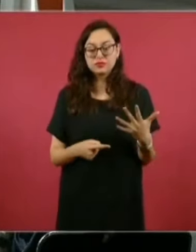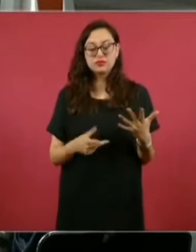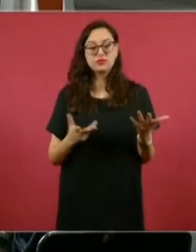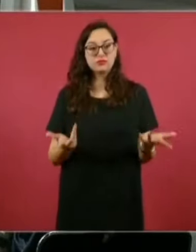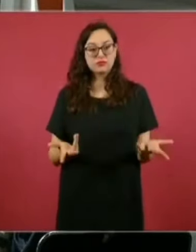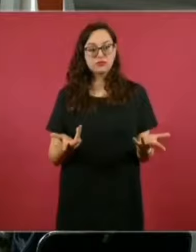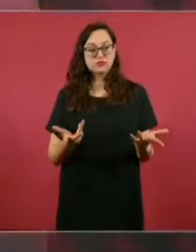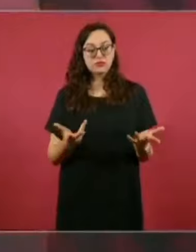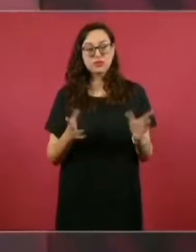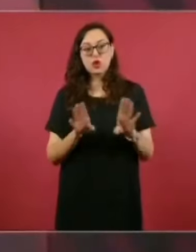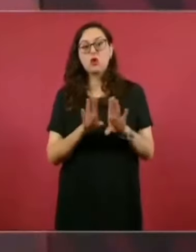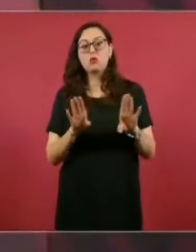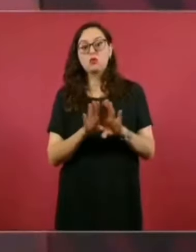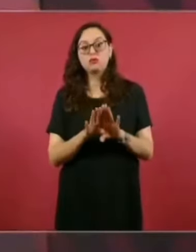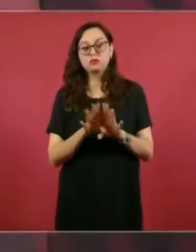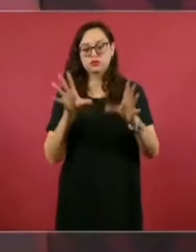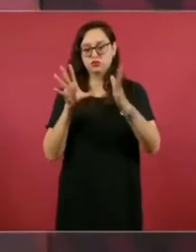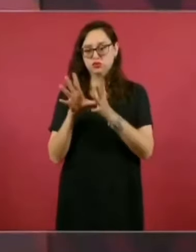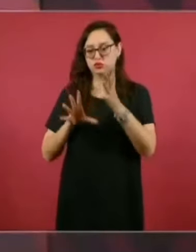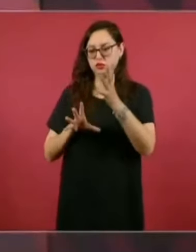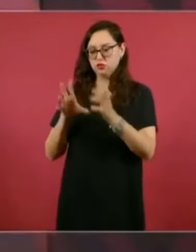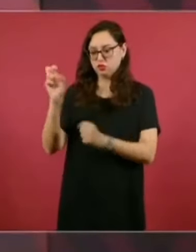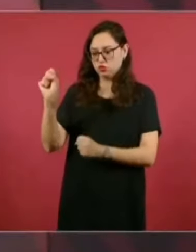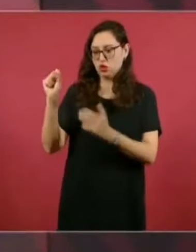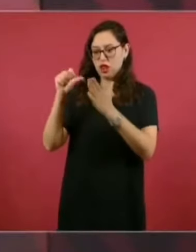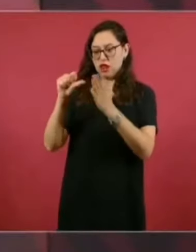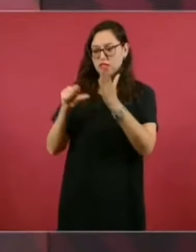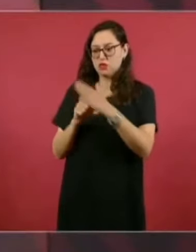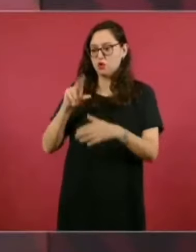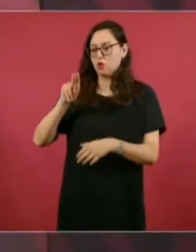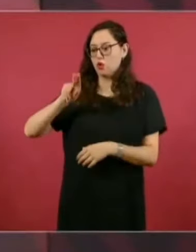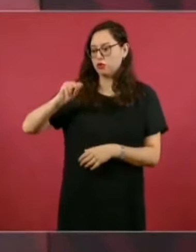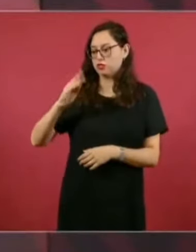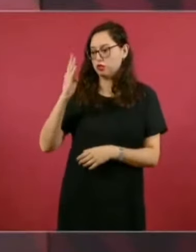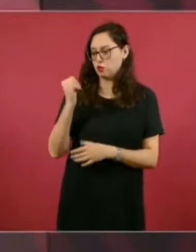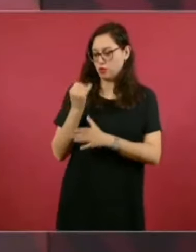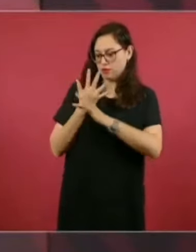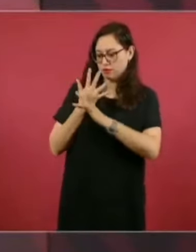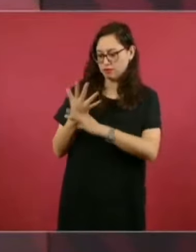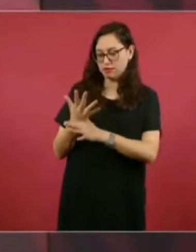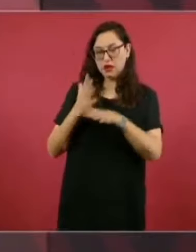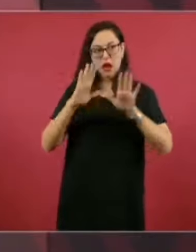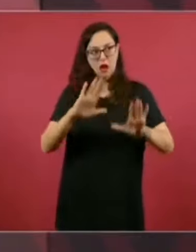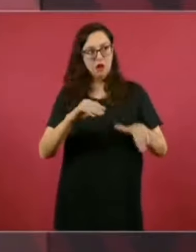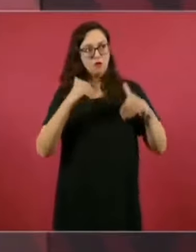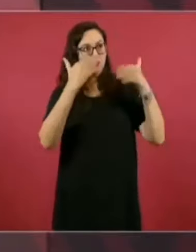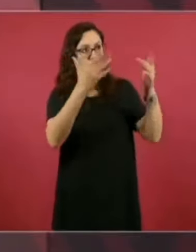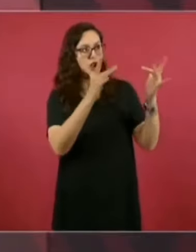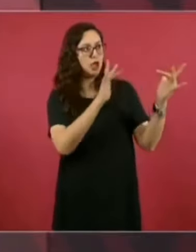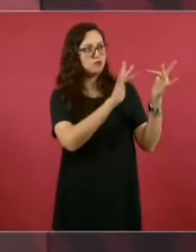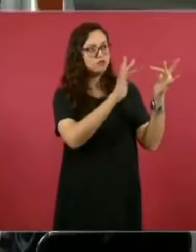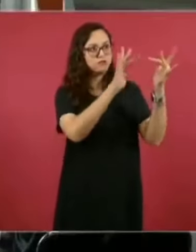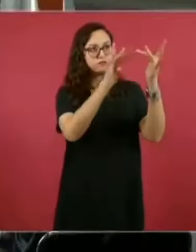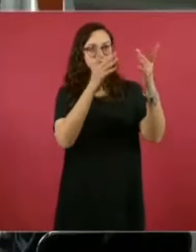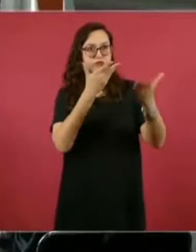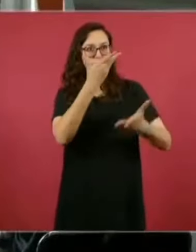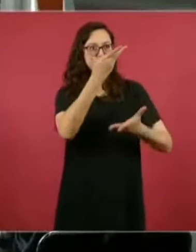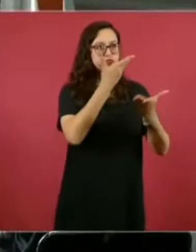artículo 89 de nuestra Constitución y es facultad del